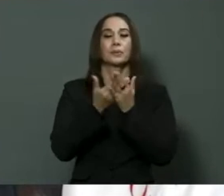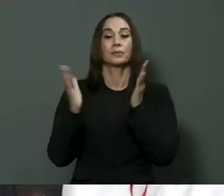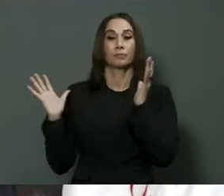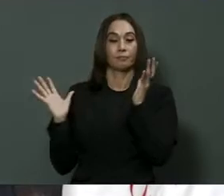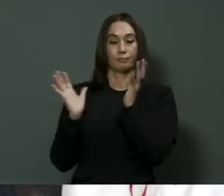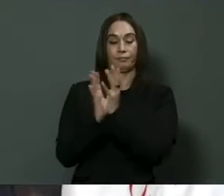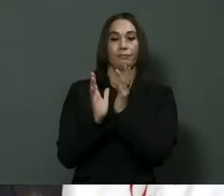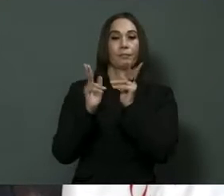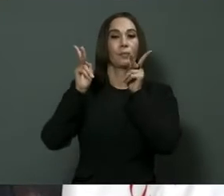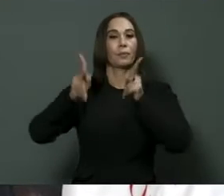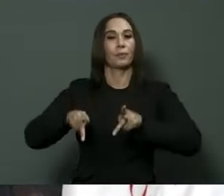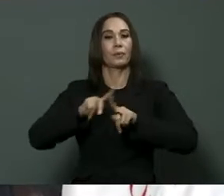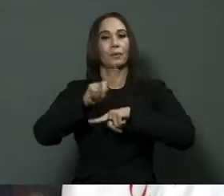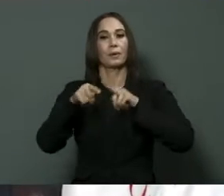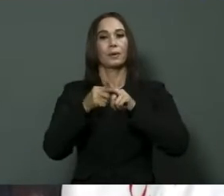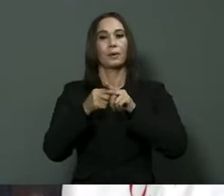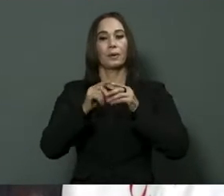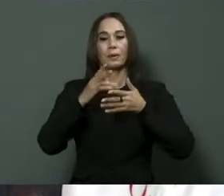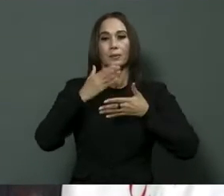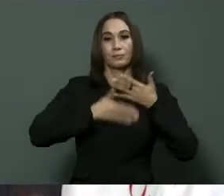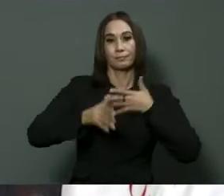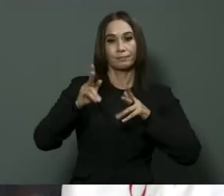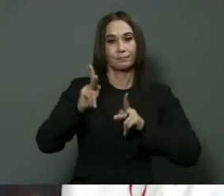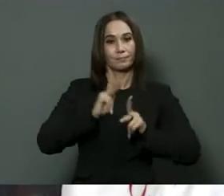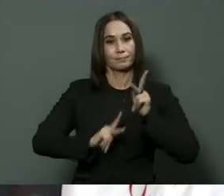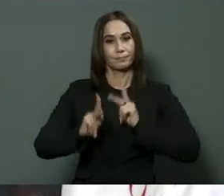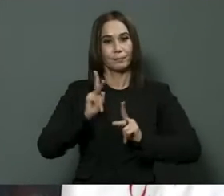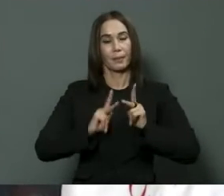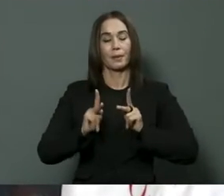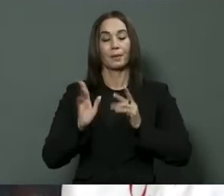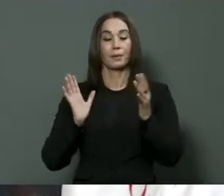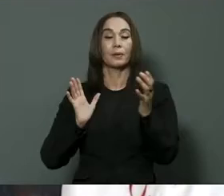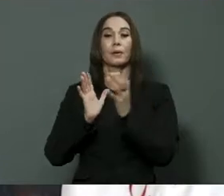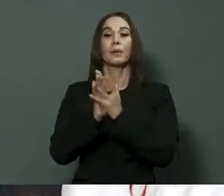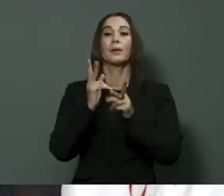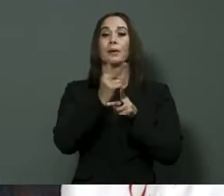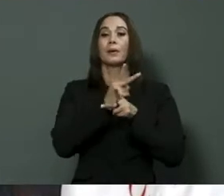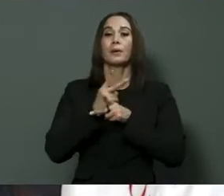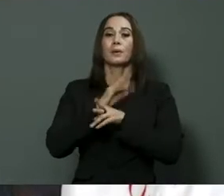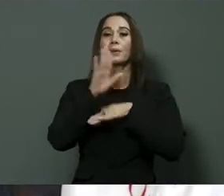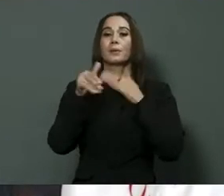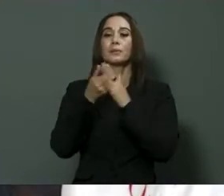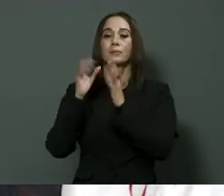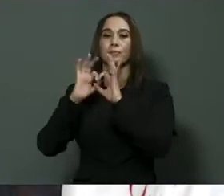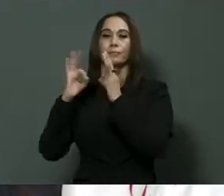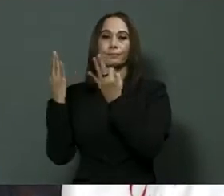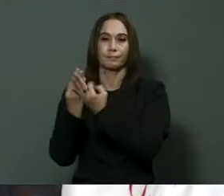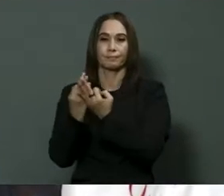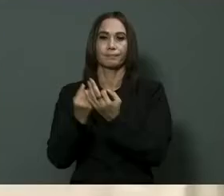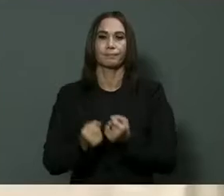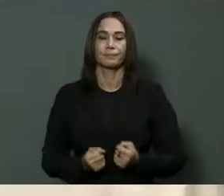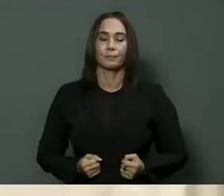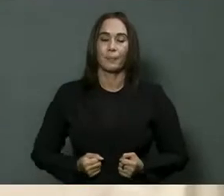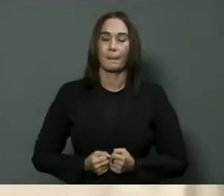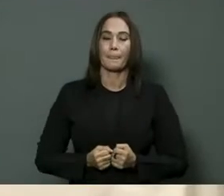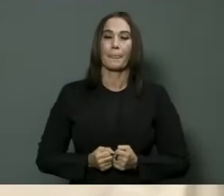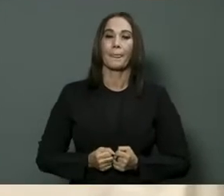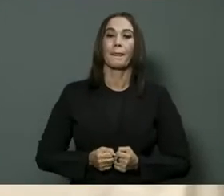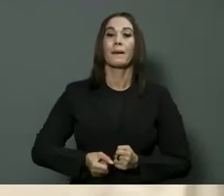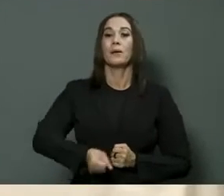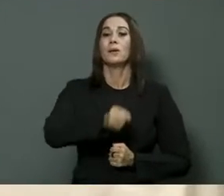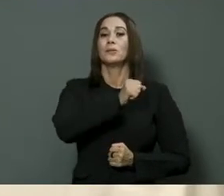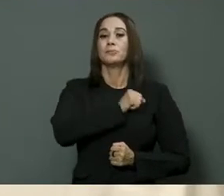afecta directamente a nuestra sana convivencia y amenaza la seguridad de nuestras familias.